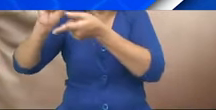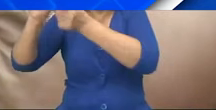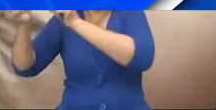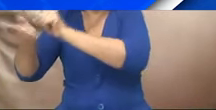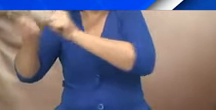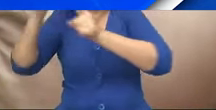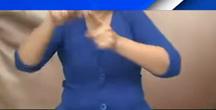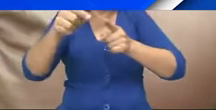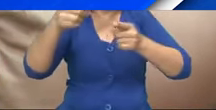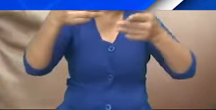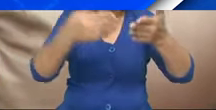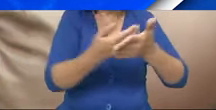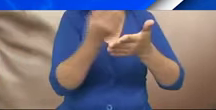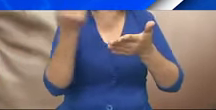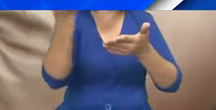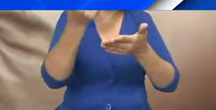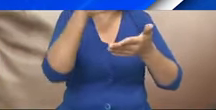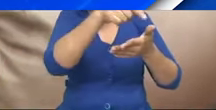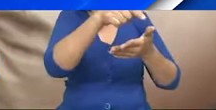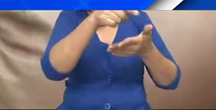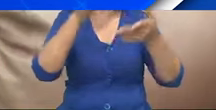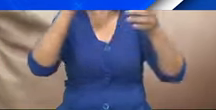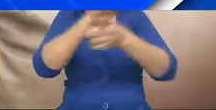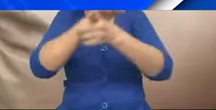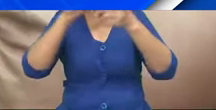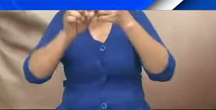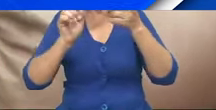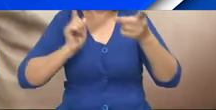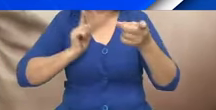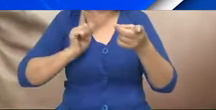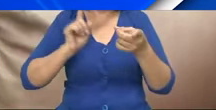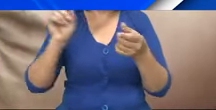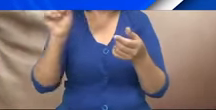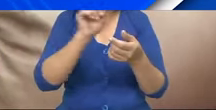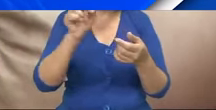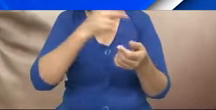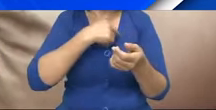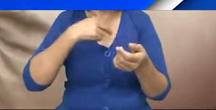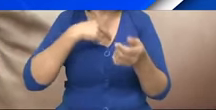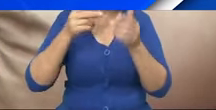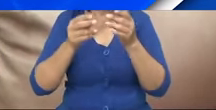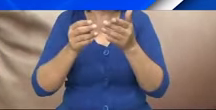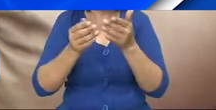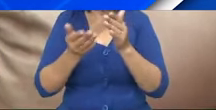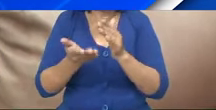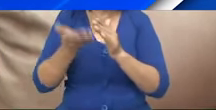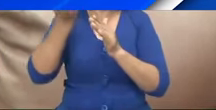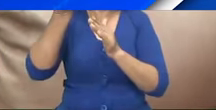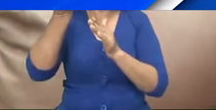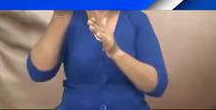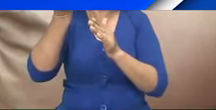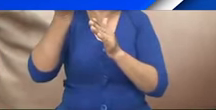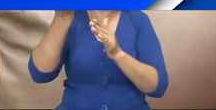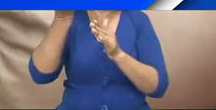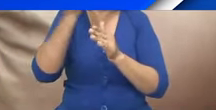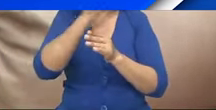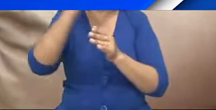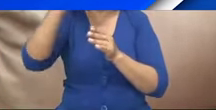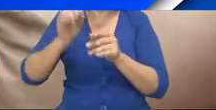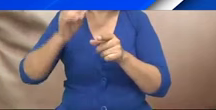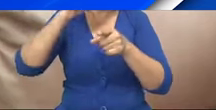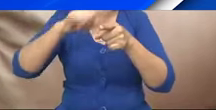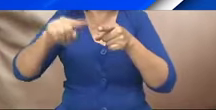vamos a empezar a usar otra, con la garantía que esto no nos va a incrementar la tasa de